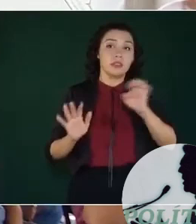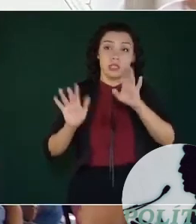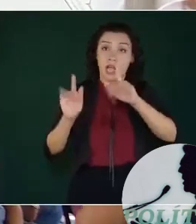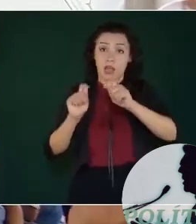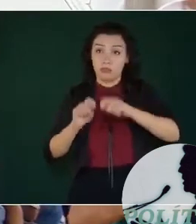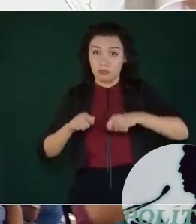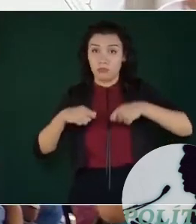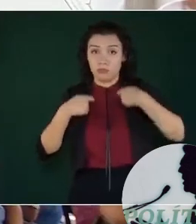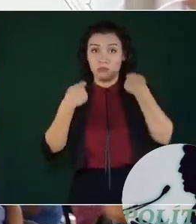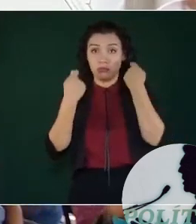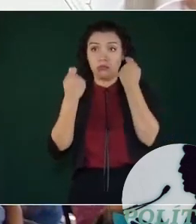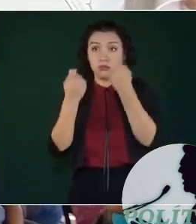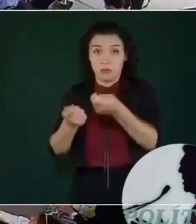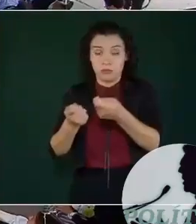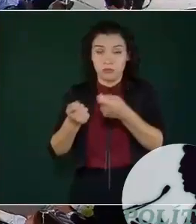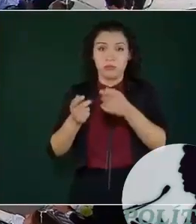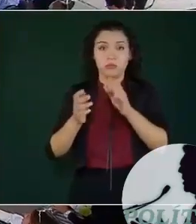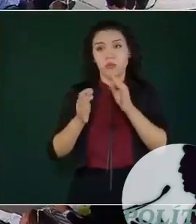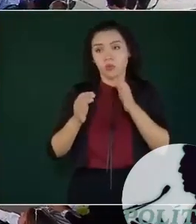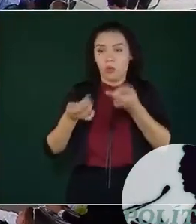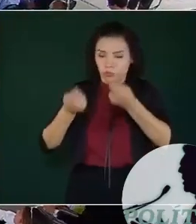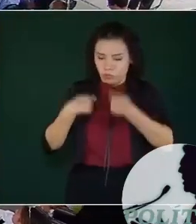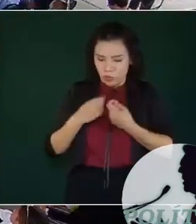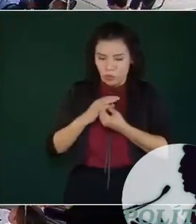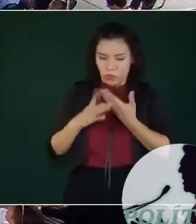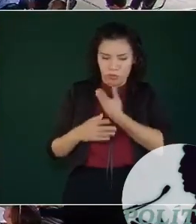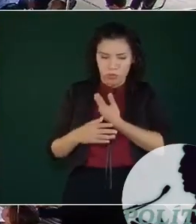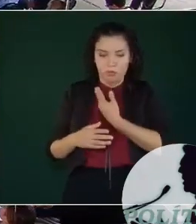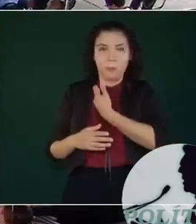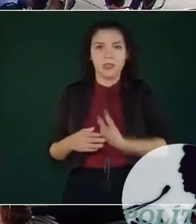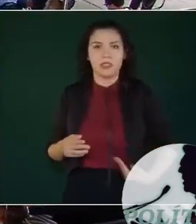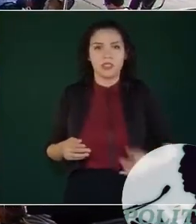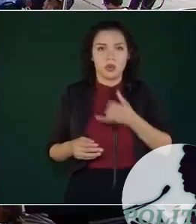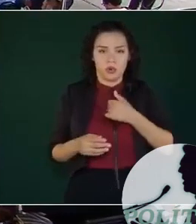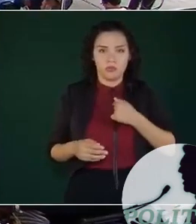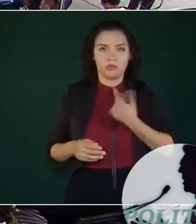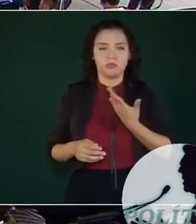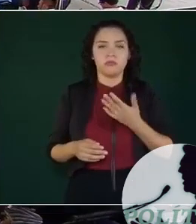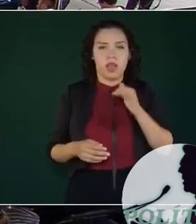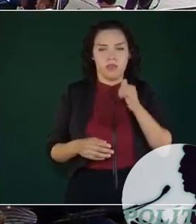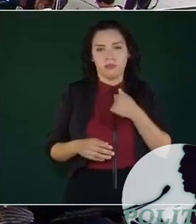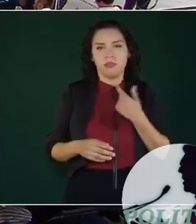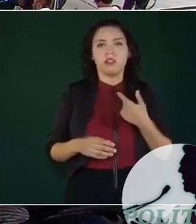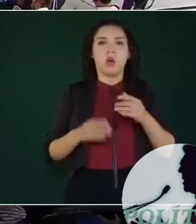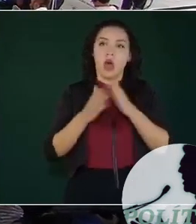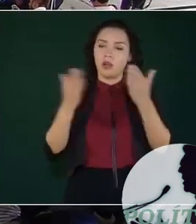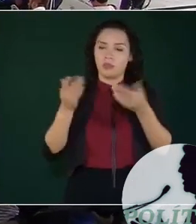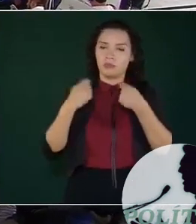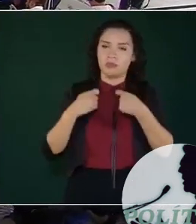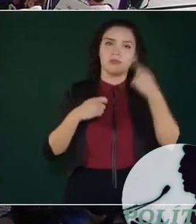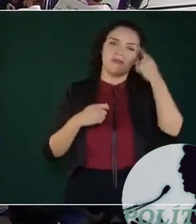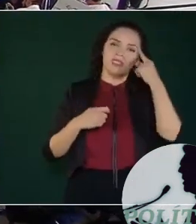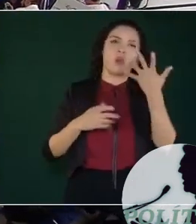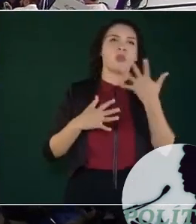poder, se centró, digamos, en una comisión de la verdad respecto a los temas de, políticos, de la